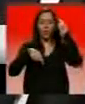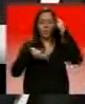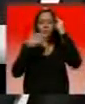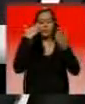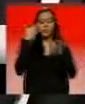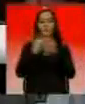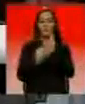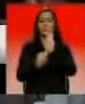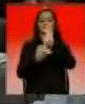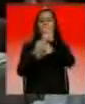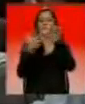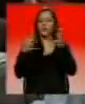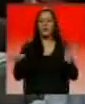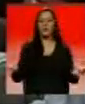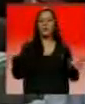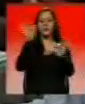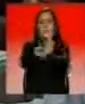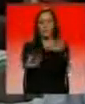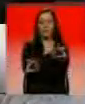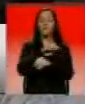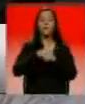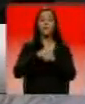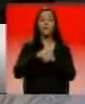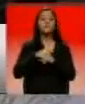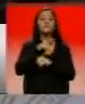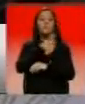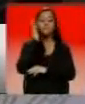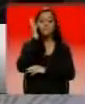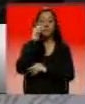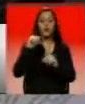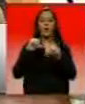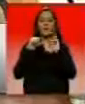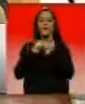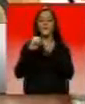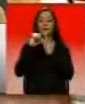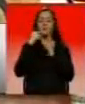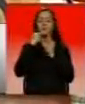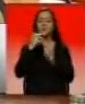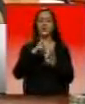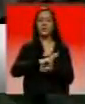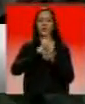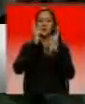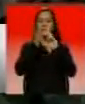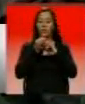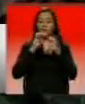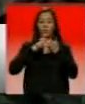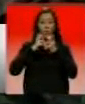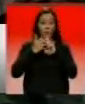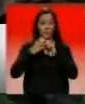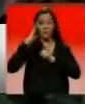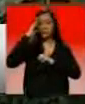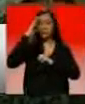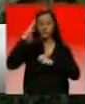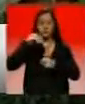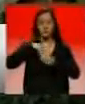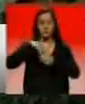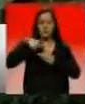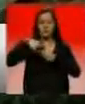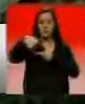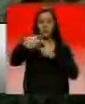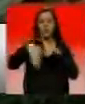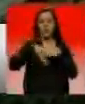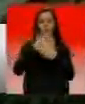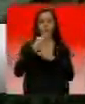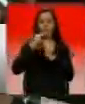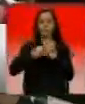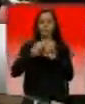de todo lo contrario. Esto ocurrió pese a las declaraciones de los ministros de que estas reformas no afectarán a los oficiales y elementos de tropa en las pensiones que